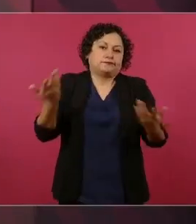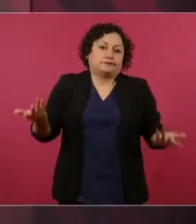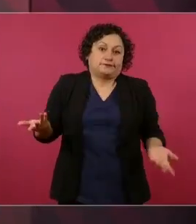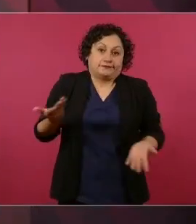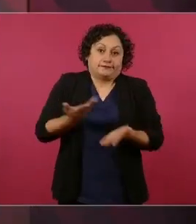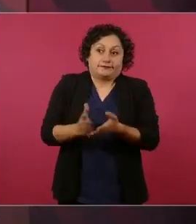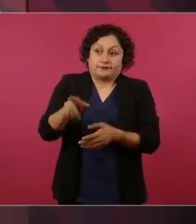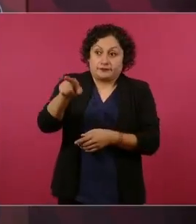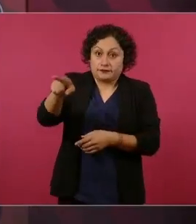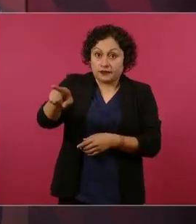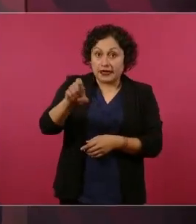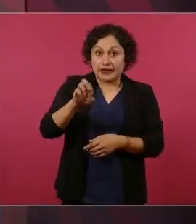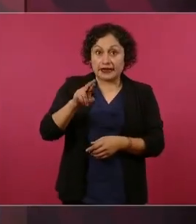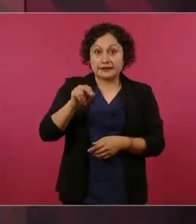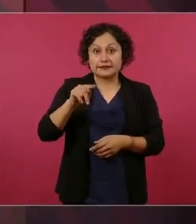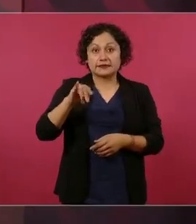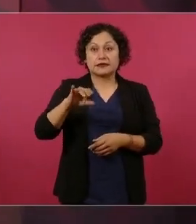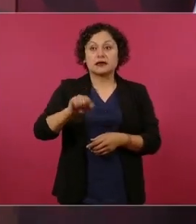legisladora,